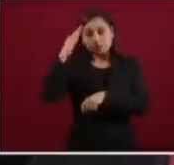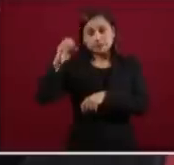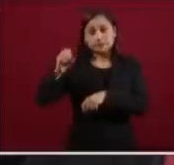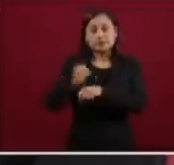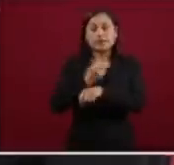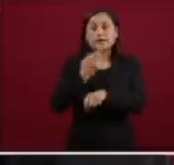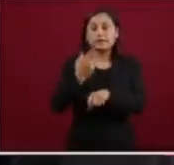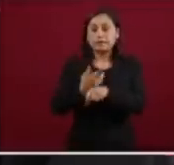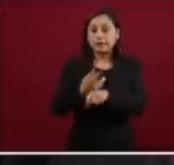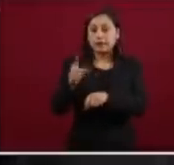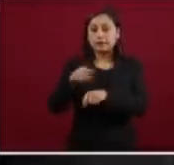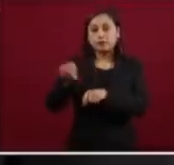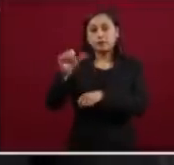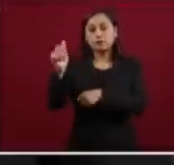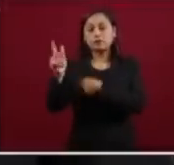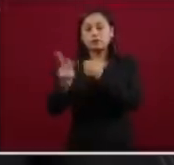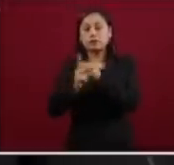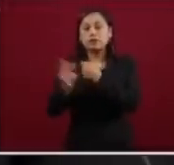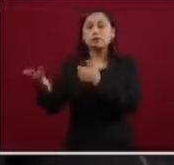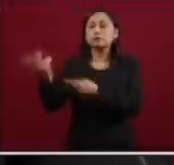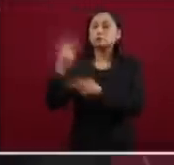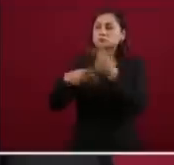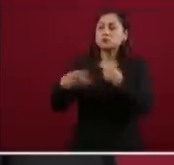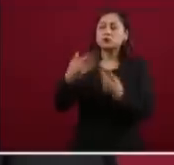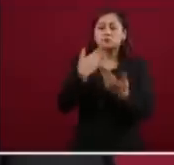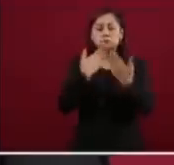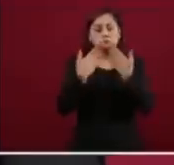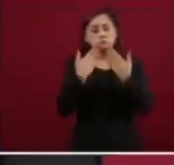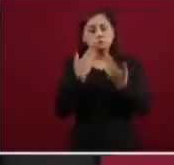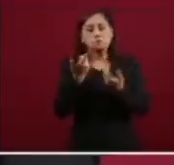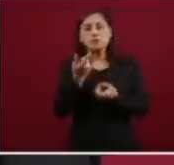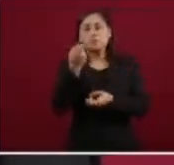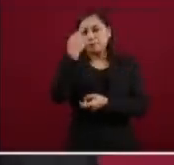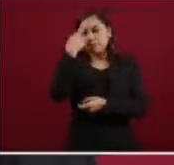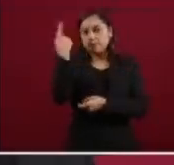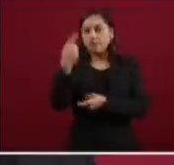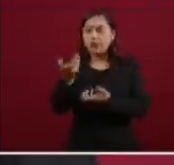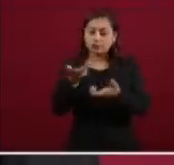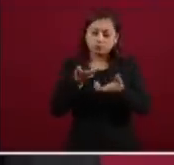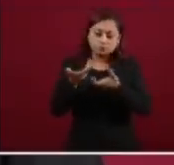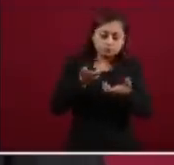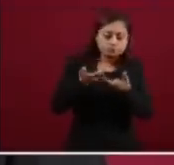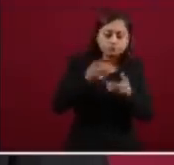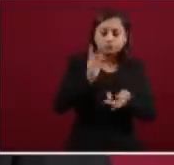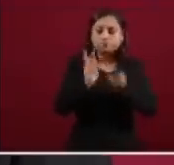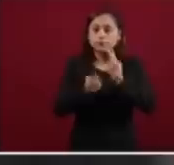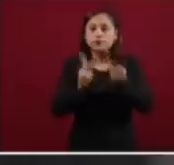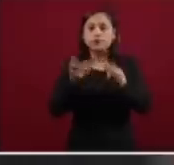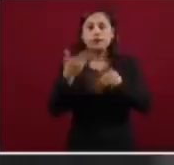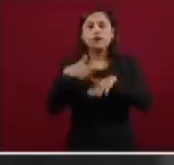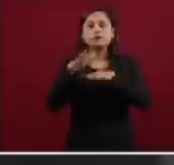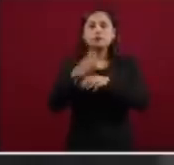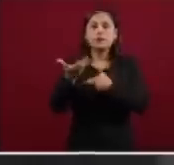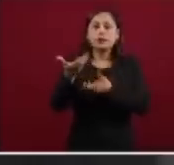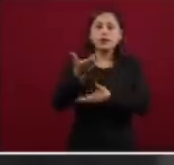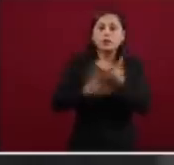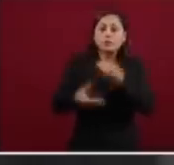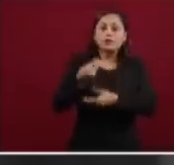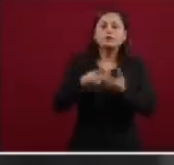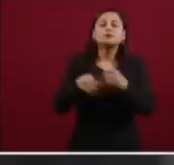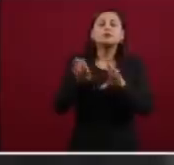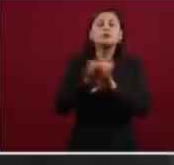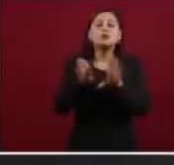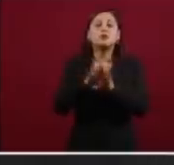y reforzar las relaciones de cooperación para el desarrollo las relaciones de amistad entre los